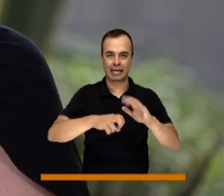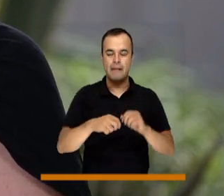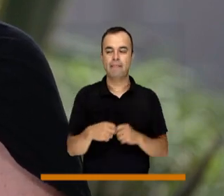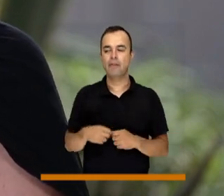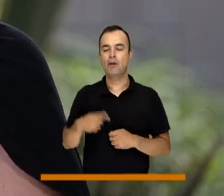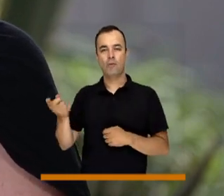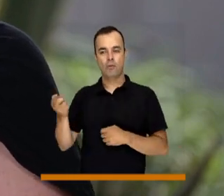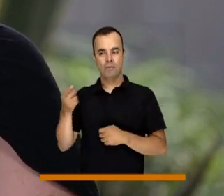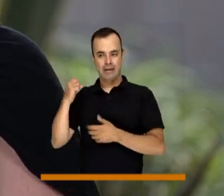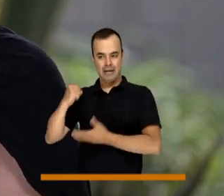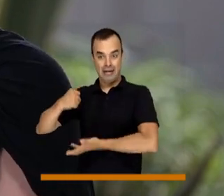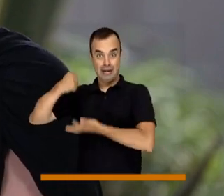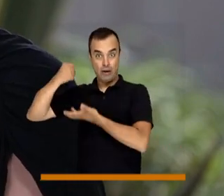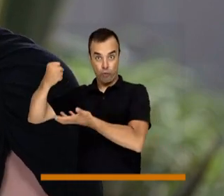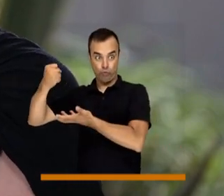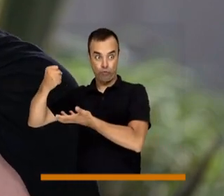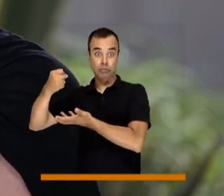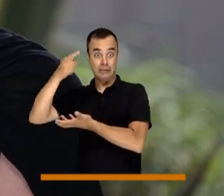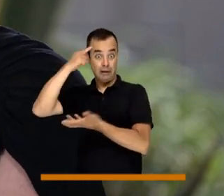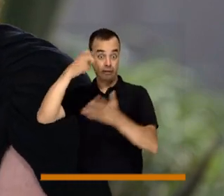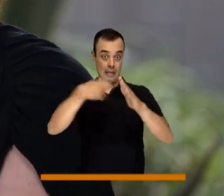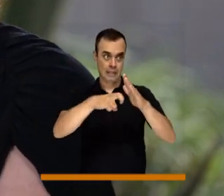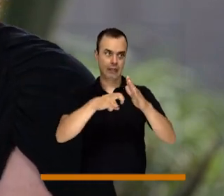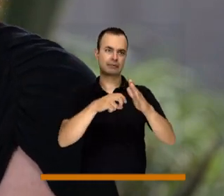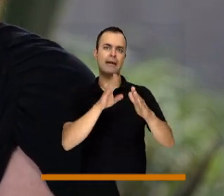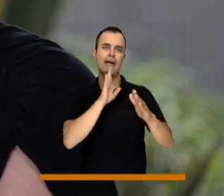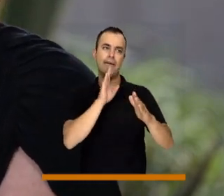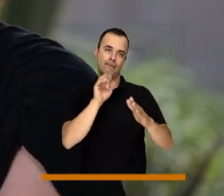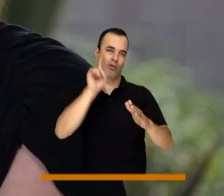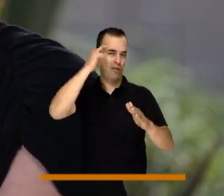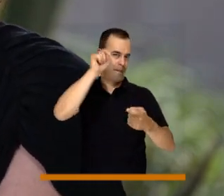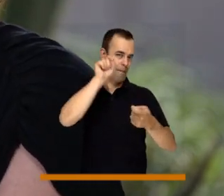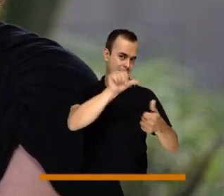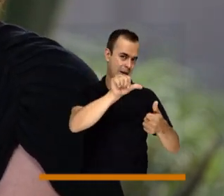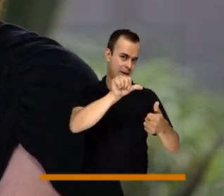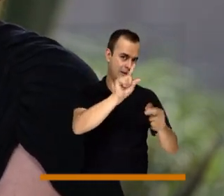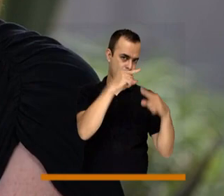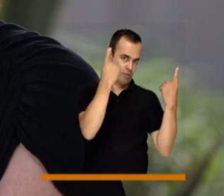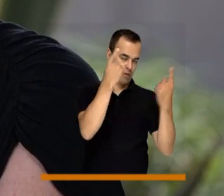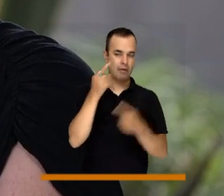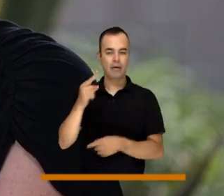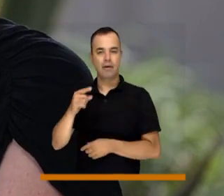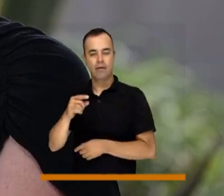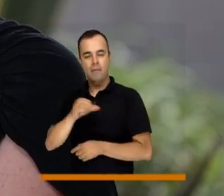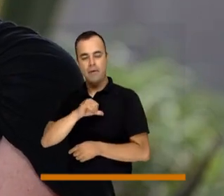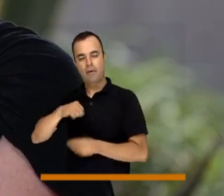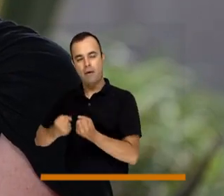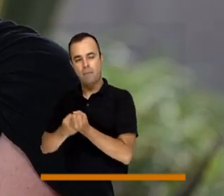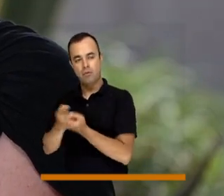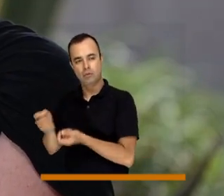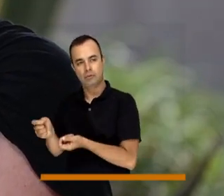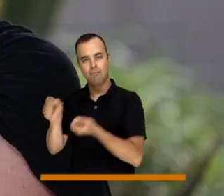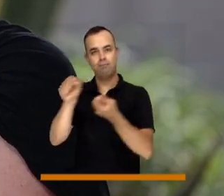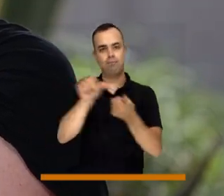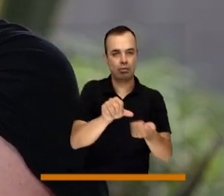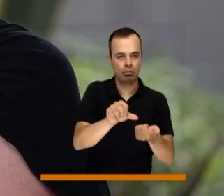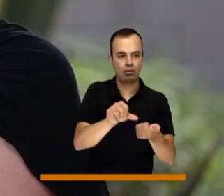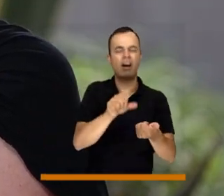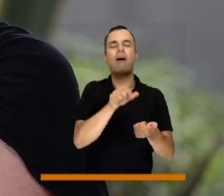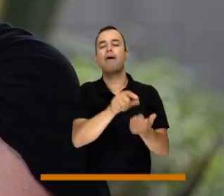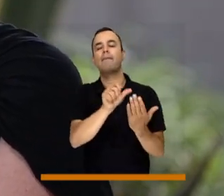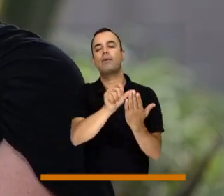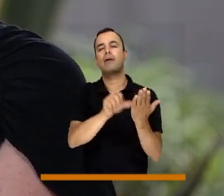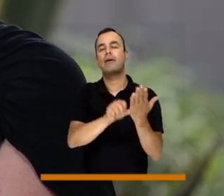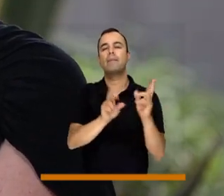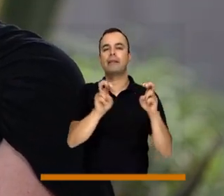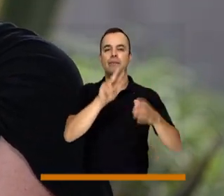privados en un programa público, para qué servía. Y en esa evaluación se dio un doble clic a un programa de lectura